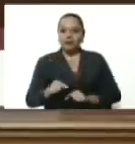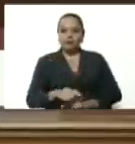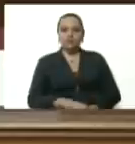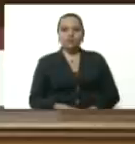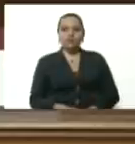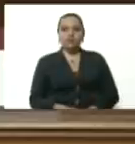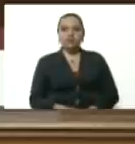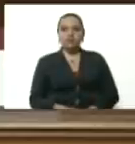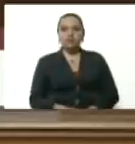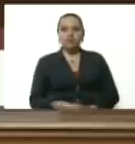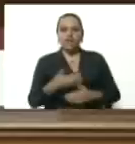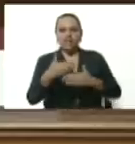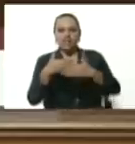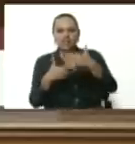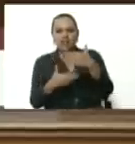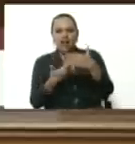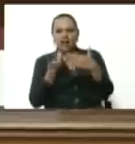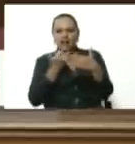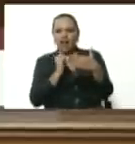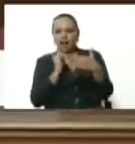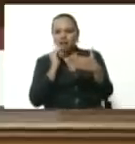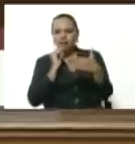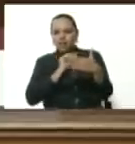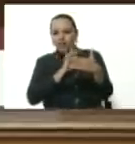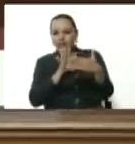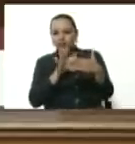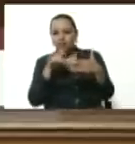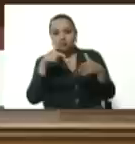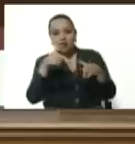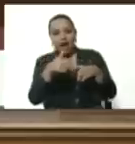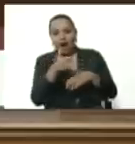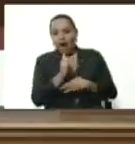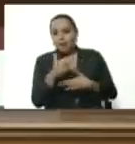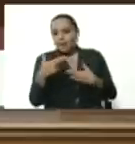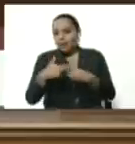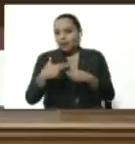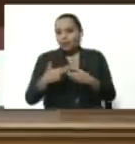Y detrás de eso, ¿qué es lo que hay? Las riquezas.